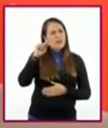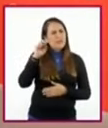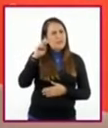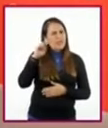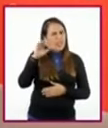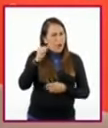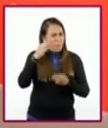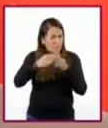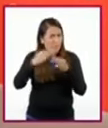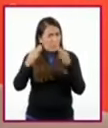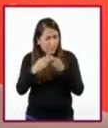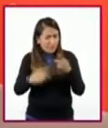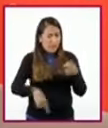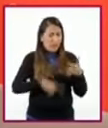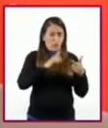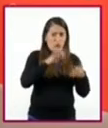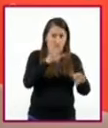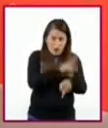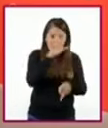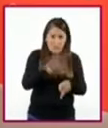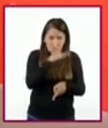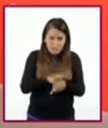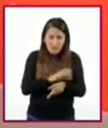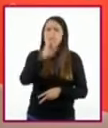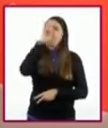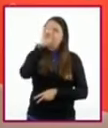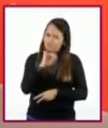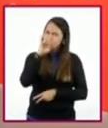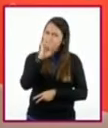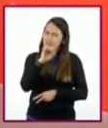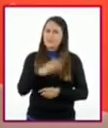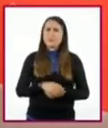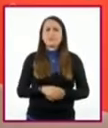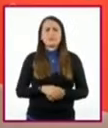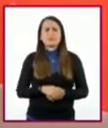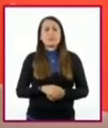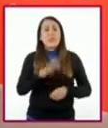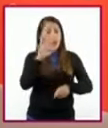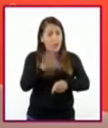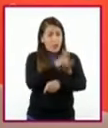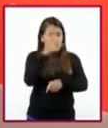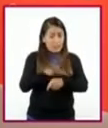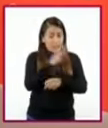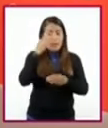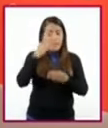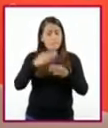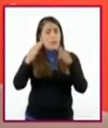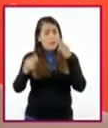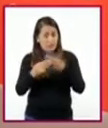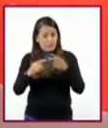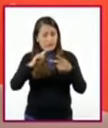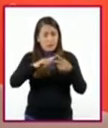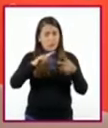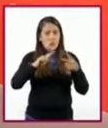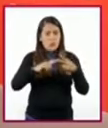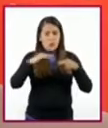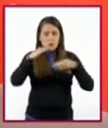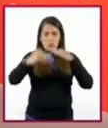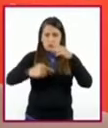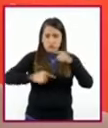Así es, ya que las redes alimentarias y la energía y la materia pasan y se